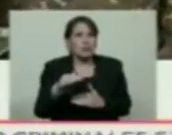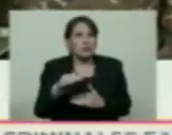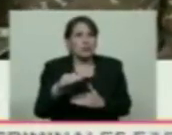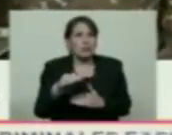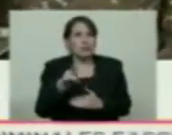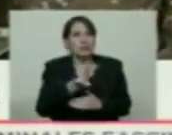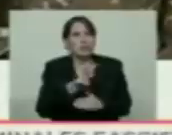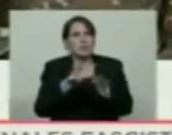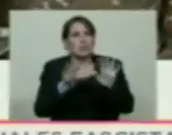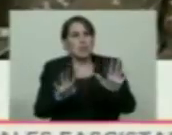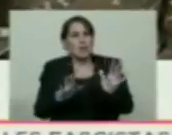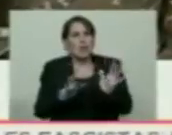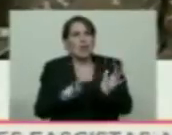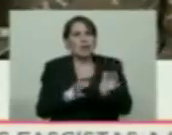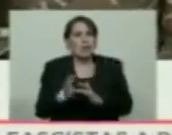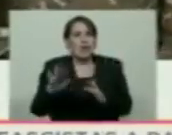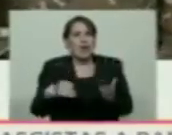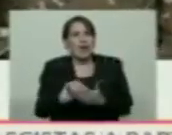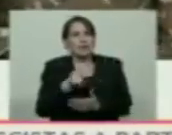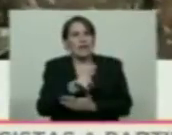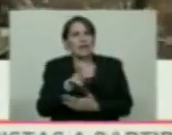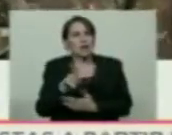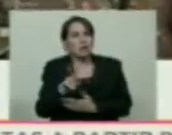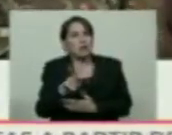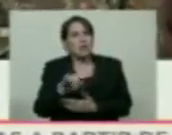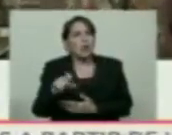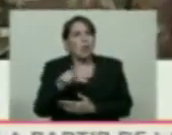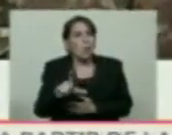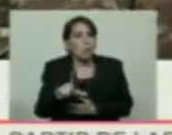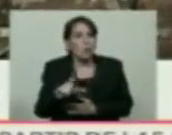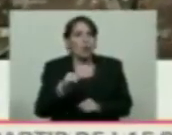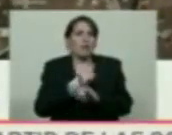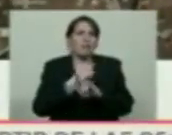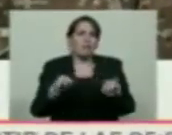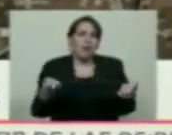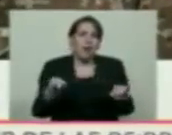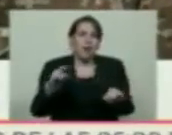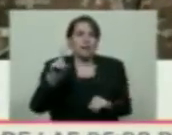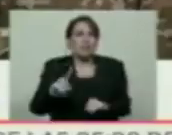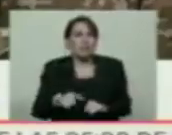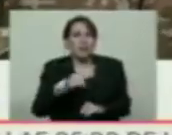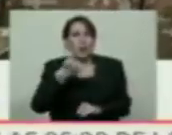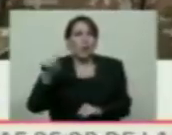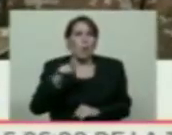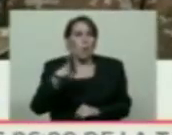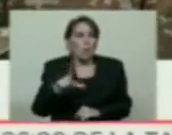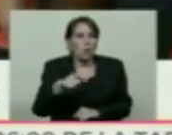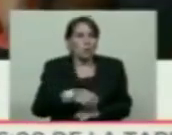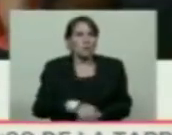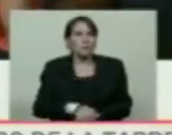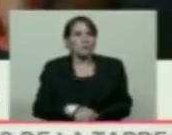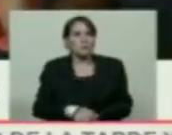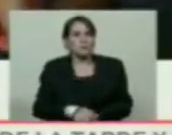29 de abril al 12 de julio. Tenemos el cierre el 25 y el 26 de julio y los actos de grado serán 29 y 31 de